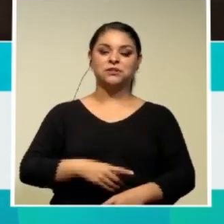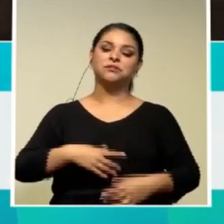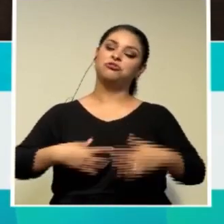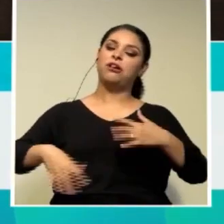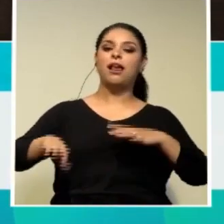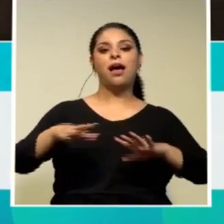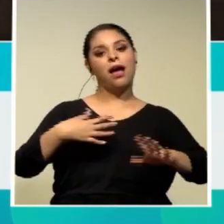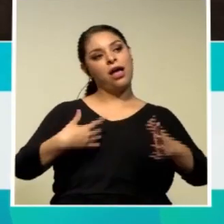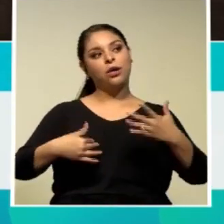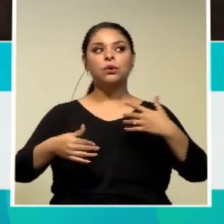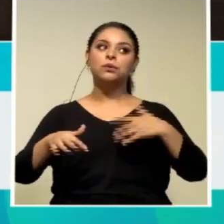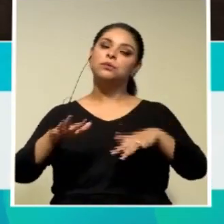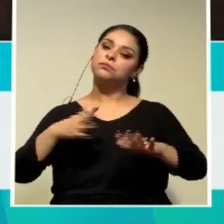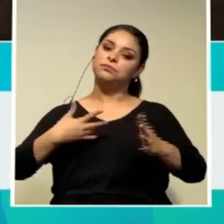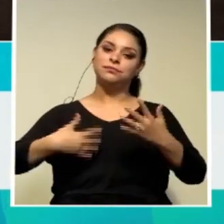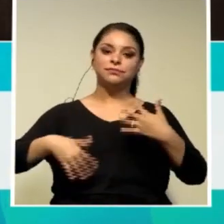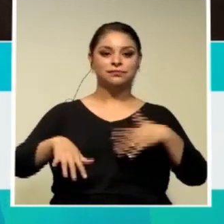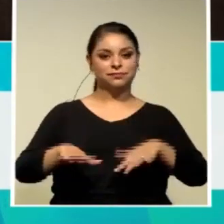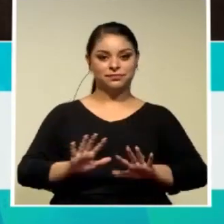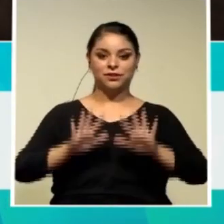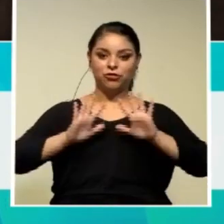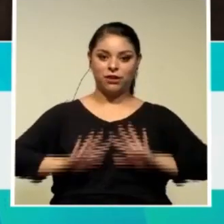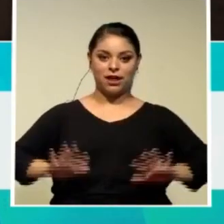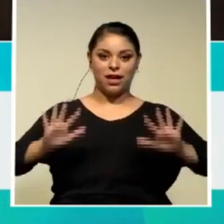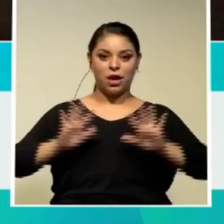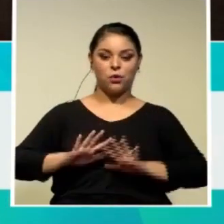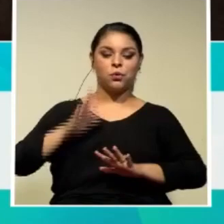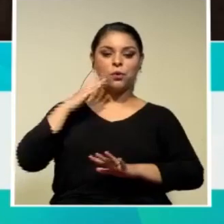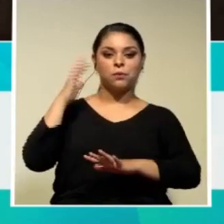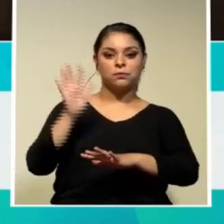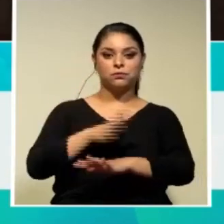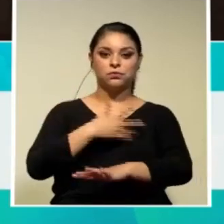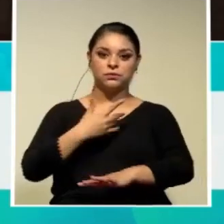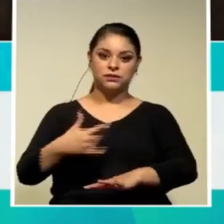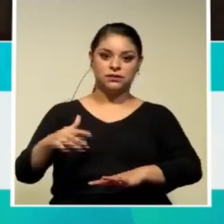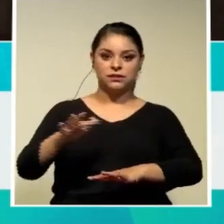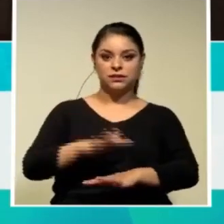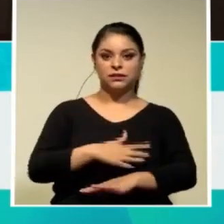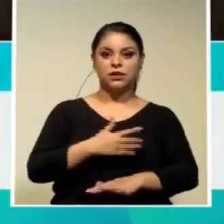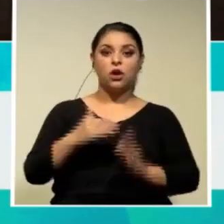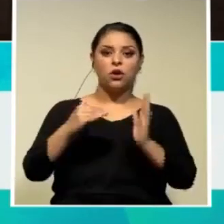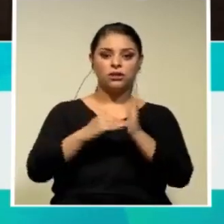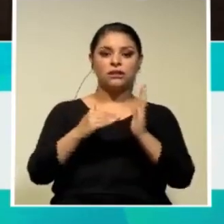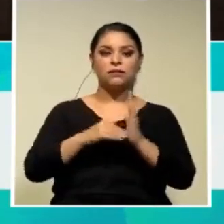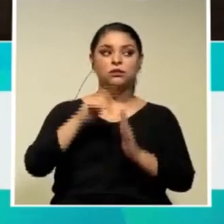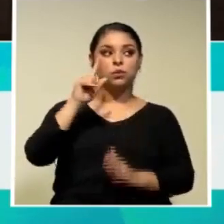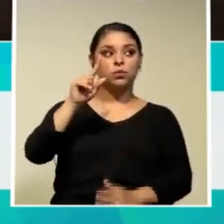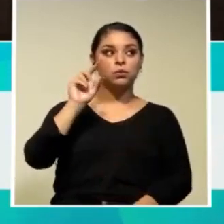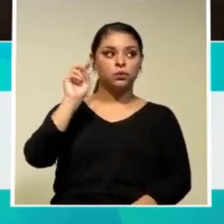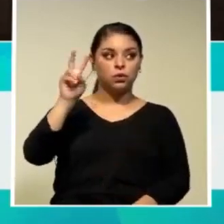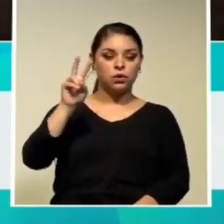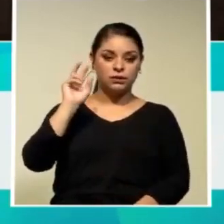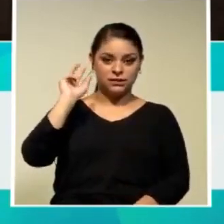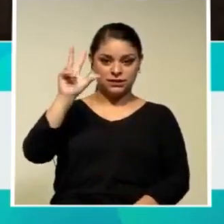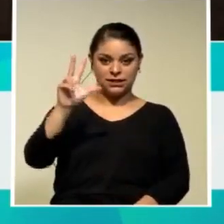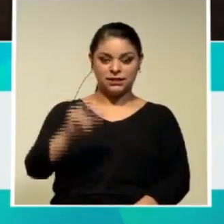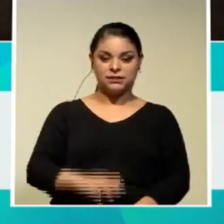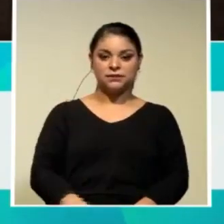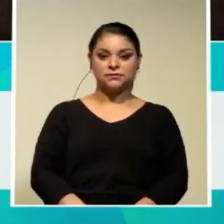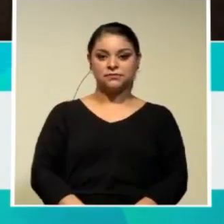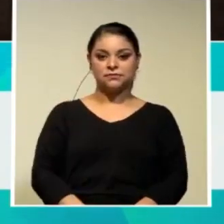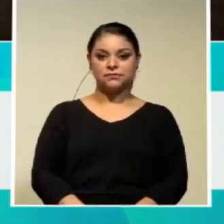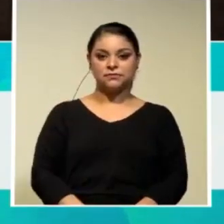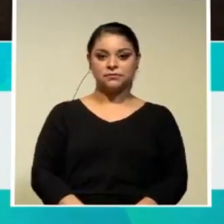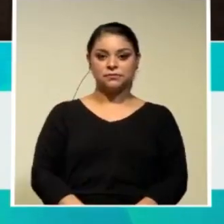así. Marchando con el ritmo de la música. Vamos, niña güey. Uno, dos, sí, tres, niña güey. Yeah. Eso,